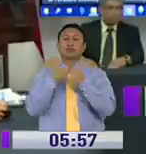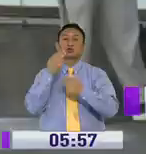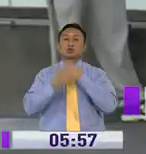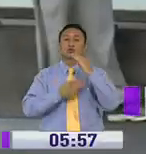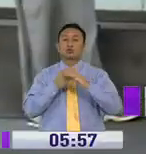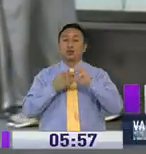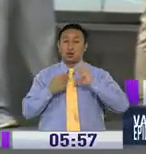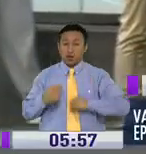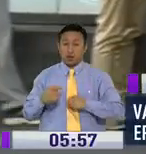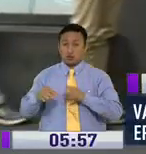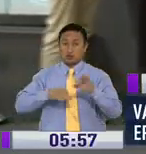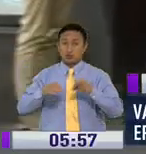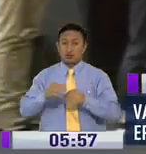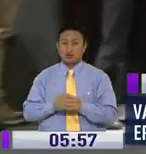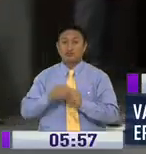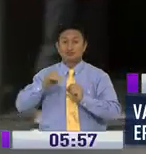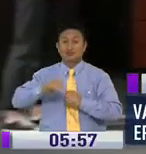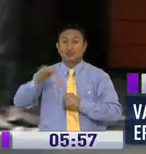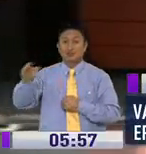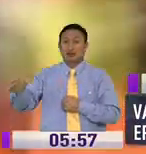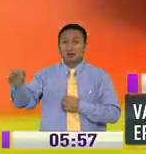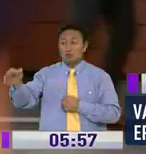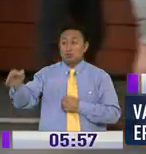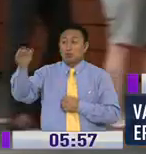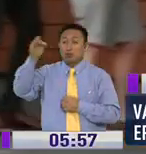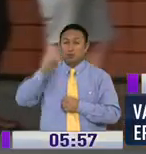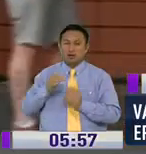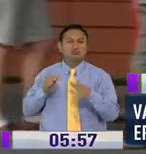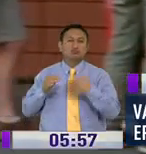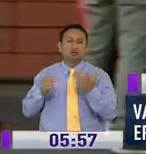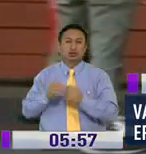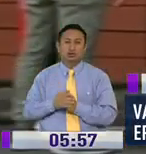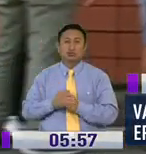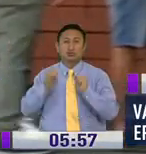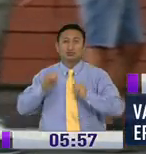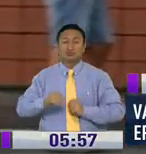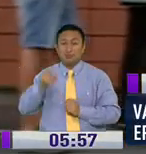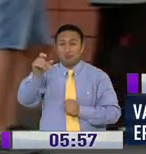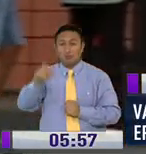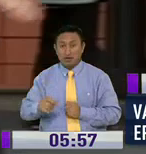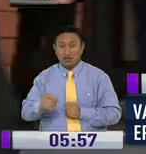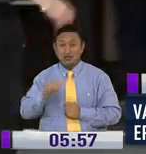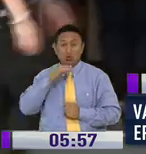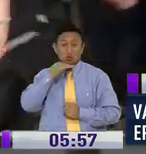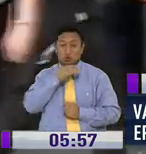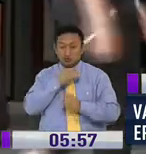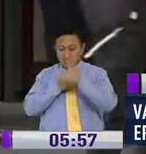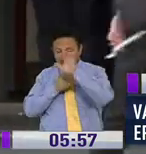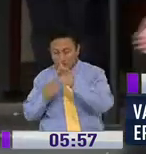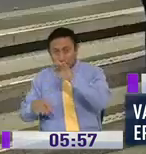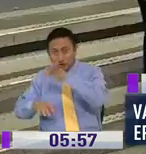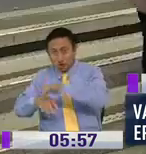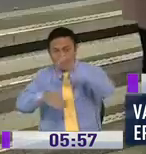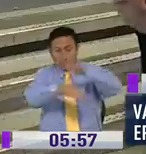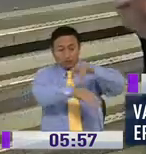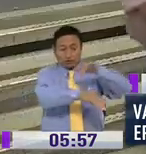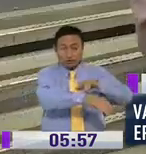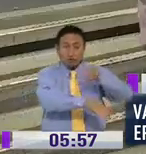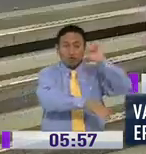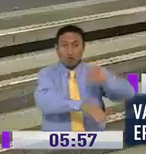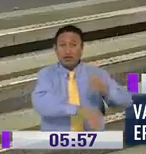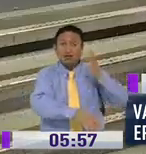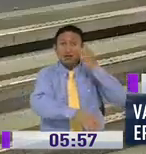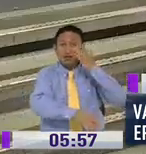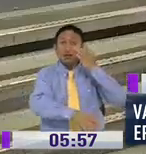Salud indica que el contagio de mayor riesgo es el que se da por tocar objetos contaminados y luego topar